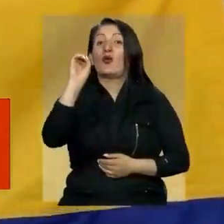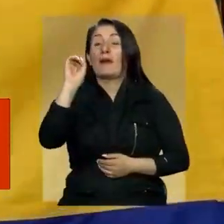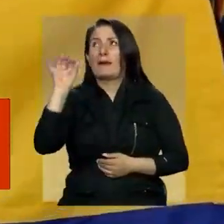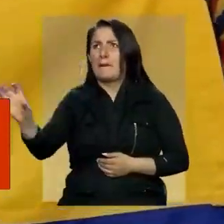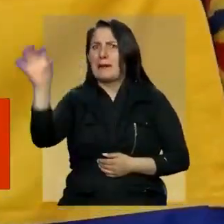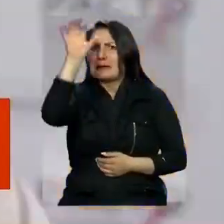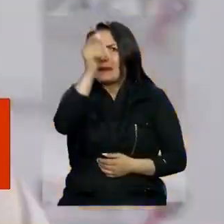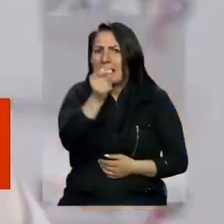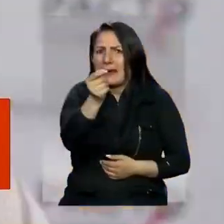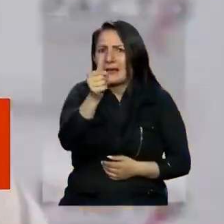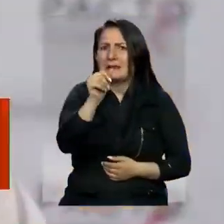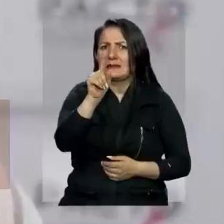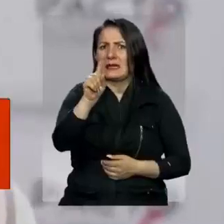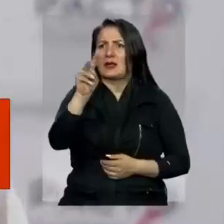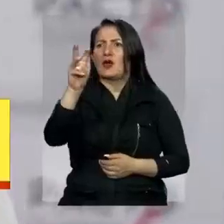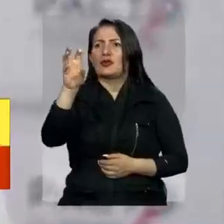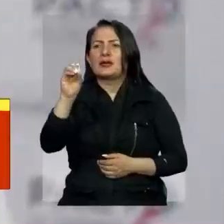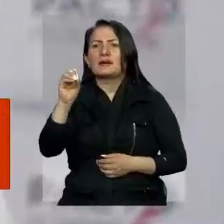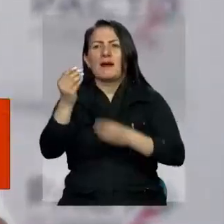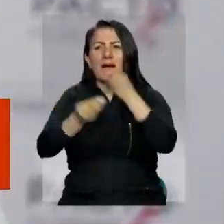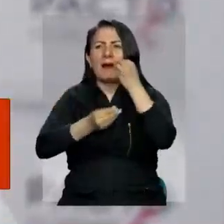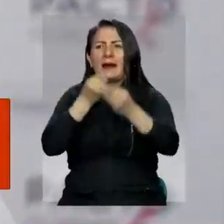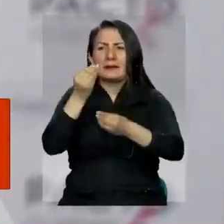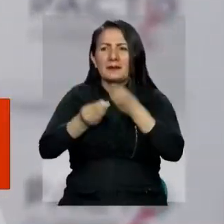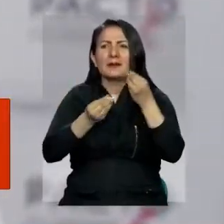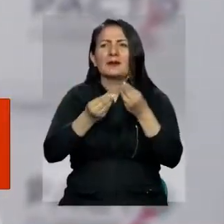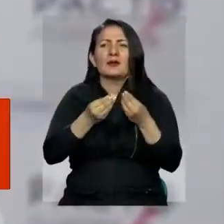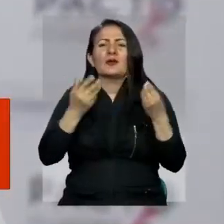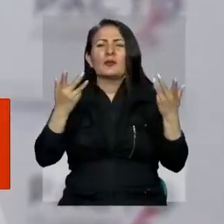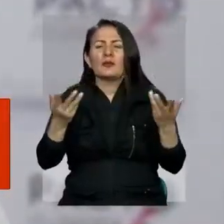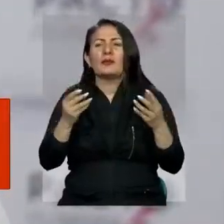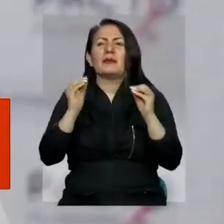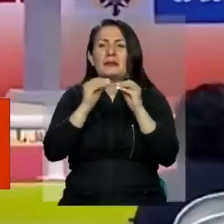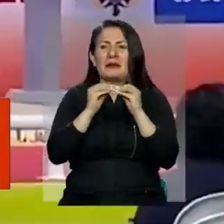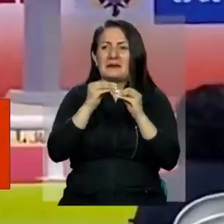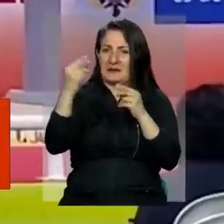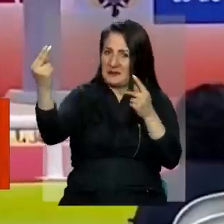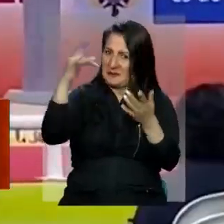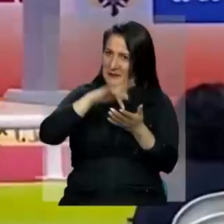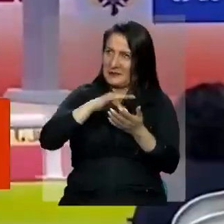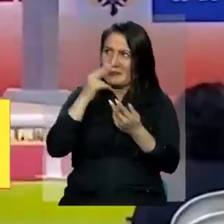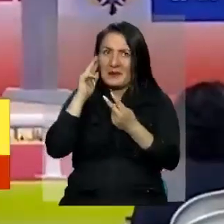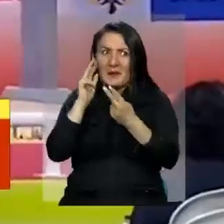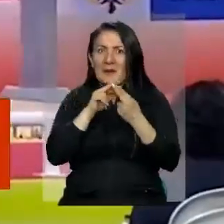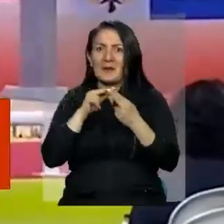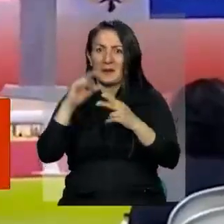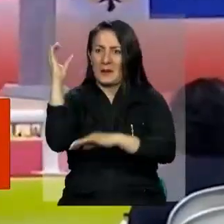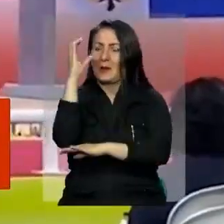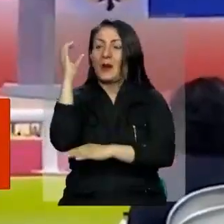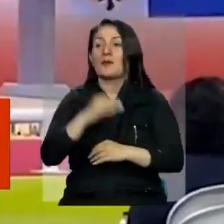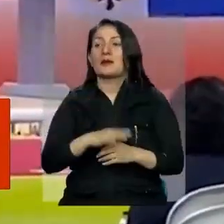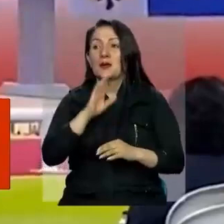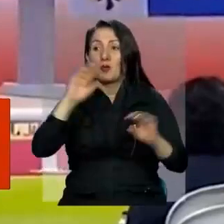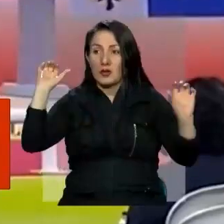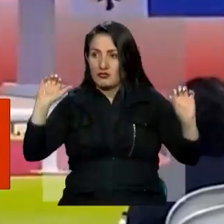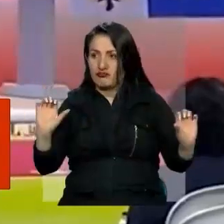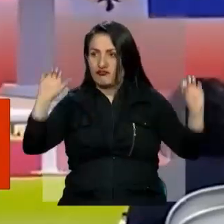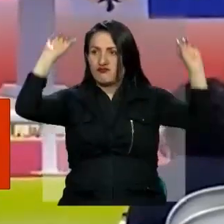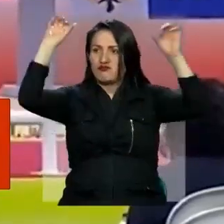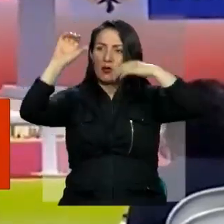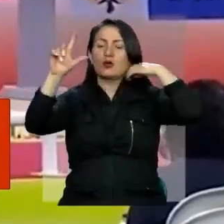180, el cual van a saber un poquito de Colombia. Las pesas serán levantadas desde el lunes 5 de